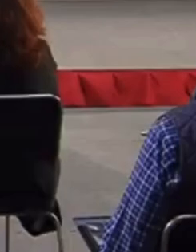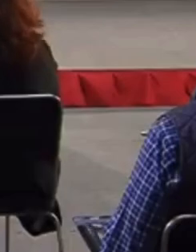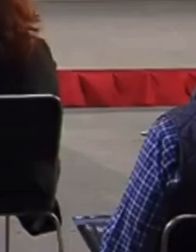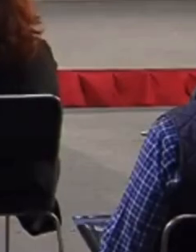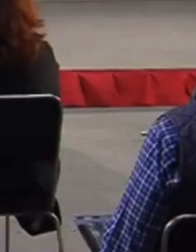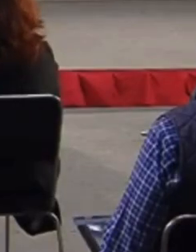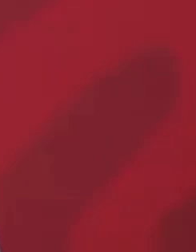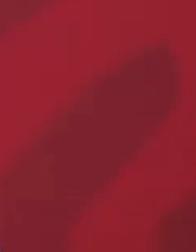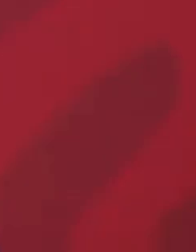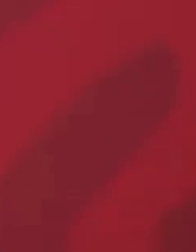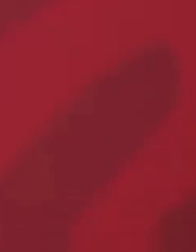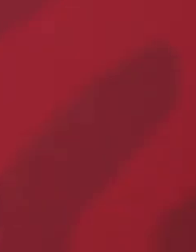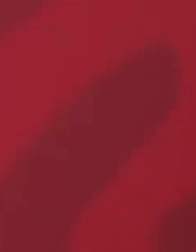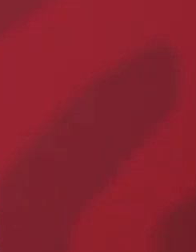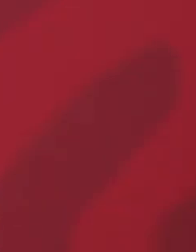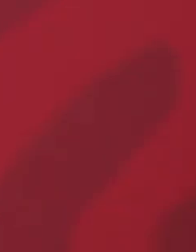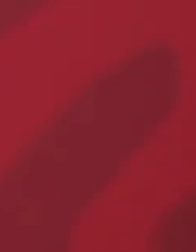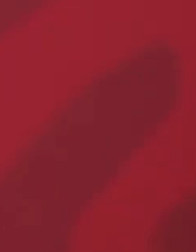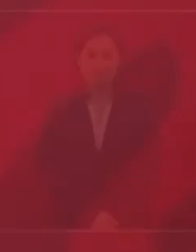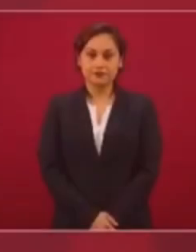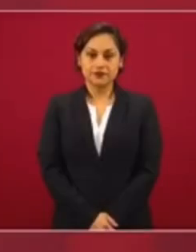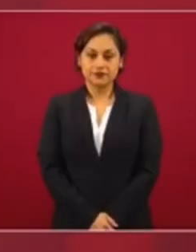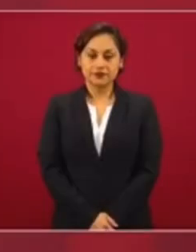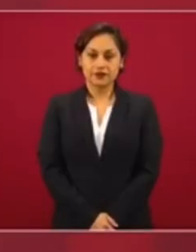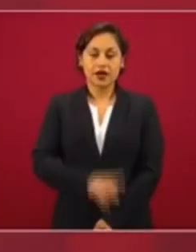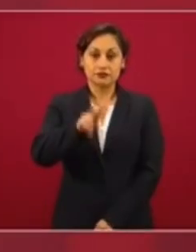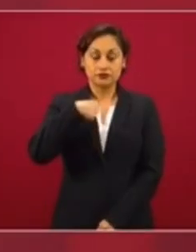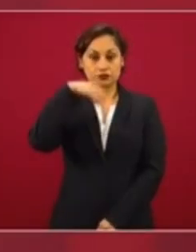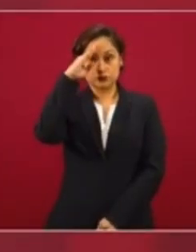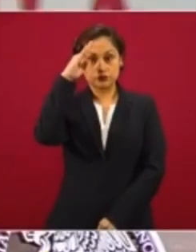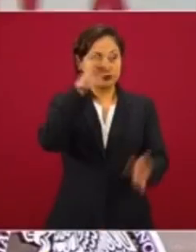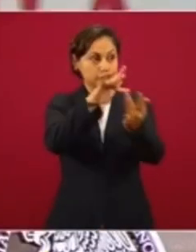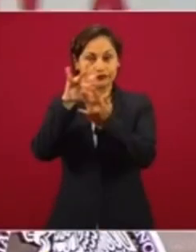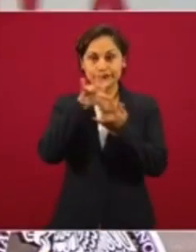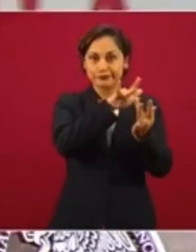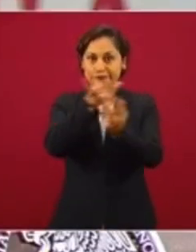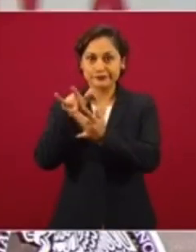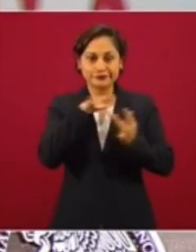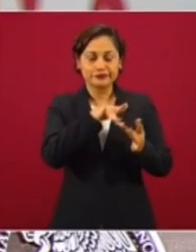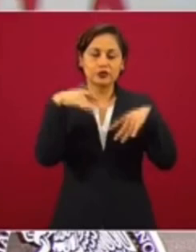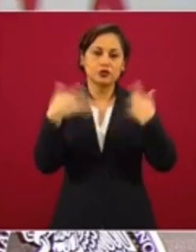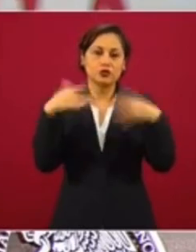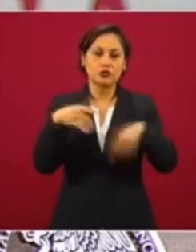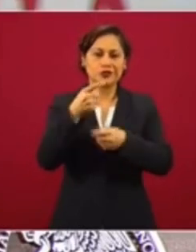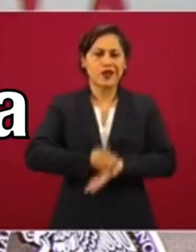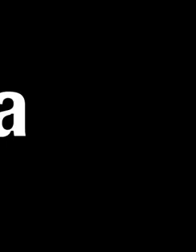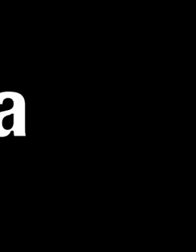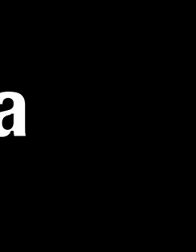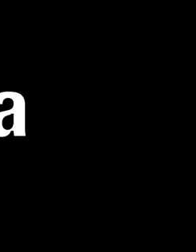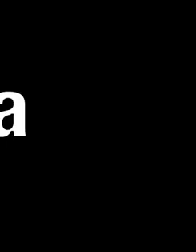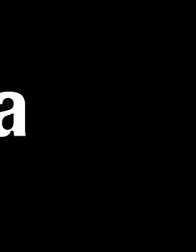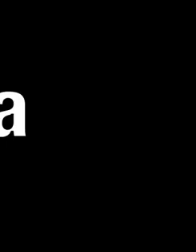redes sociales. Si no fuese por las redes sociales, no se podría transformar a México.